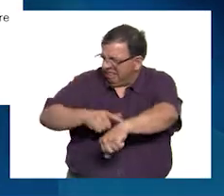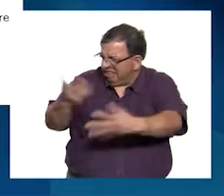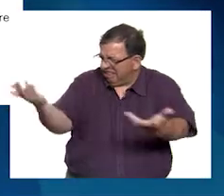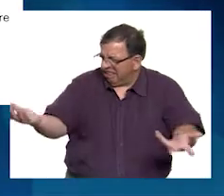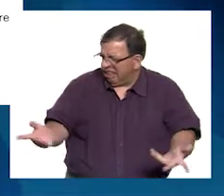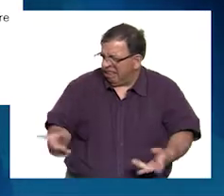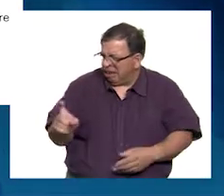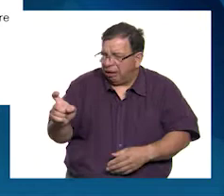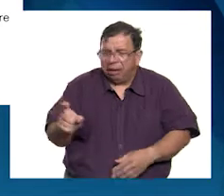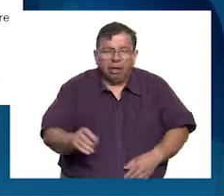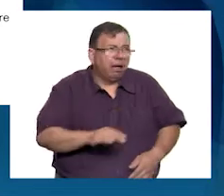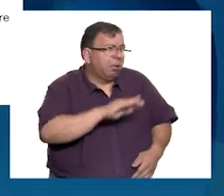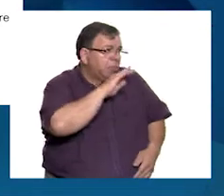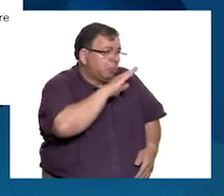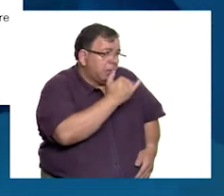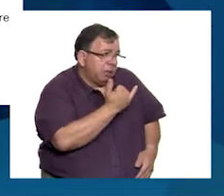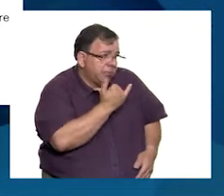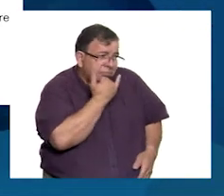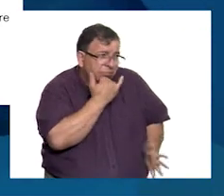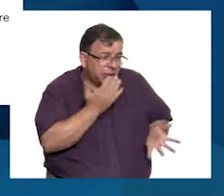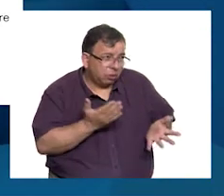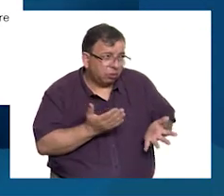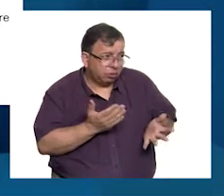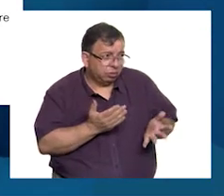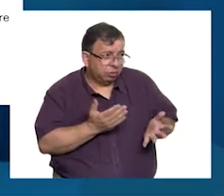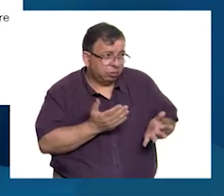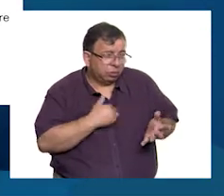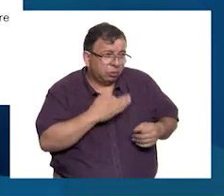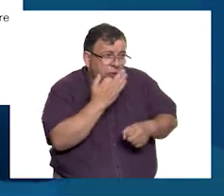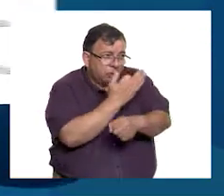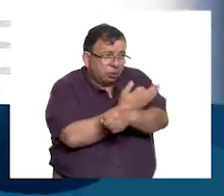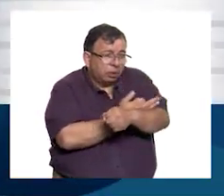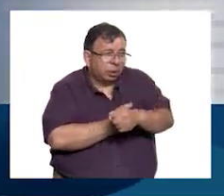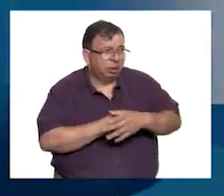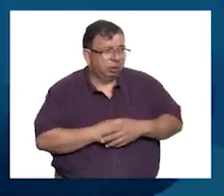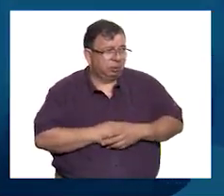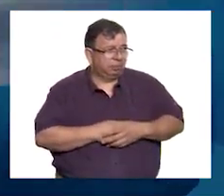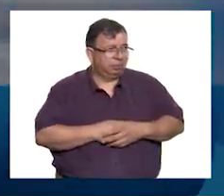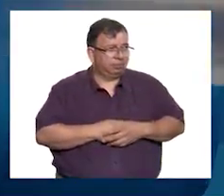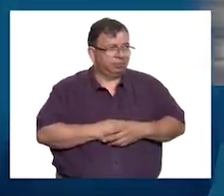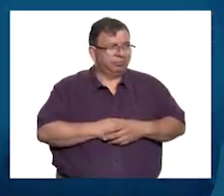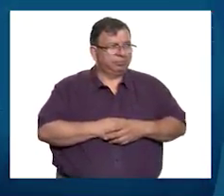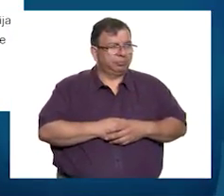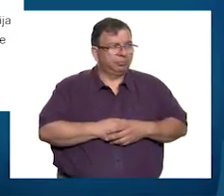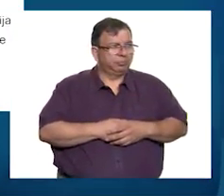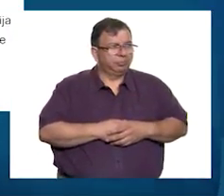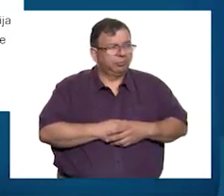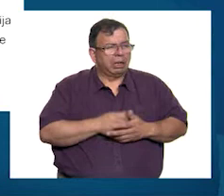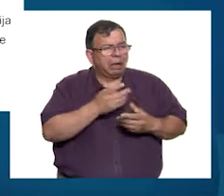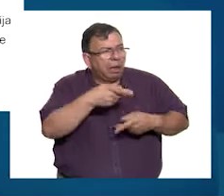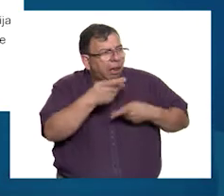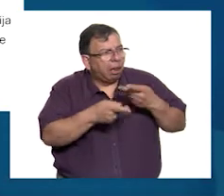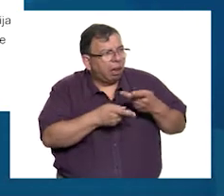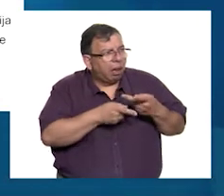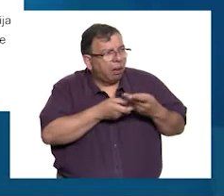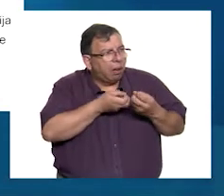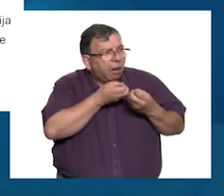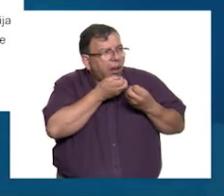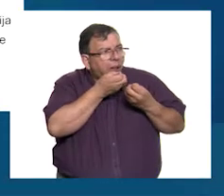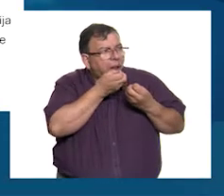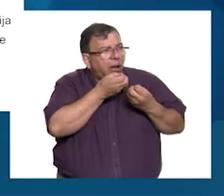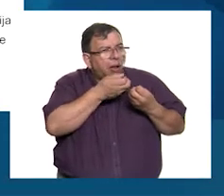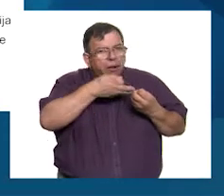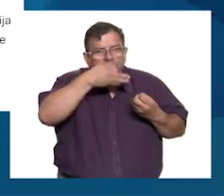«Os pido perdón, madre», dijo la pobre niña, «por haber tardado tanto». Y al decir esto, le salieron de la boca